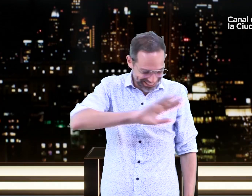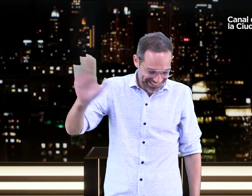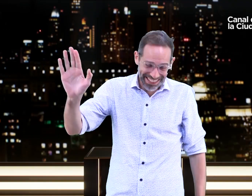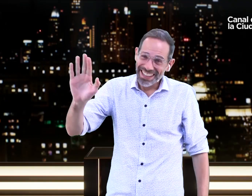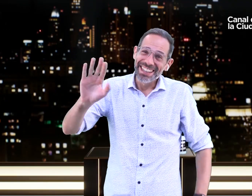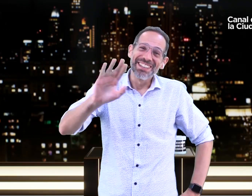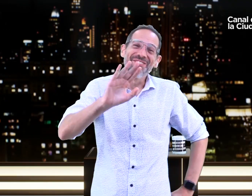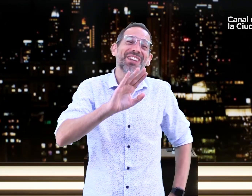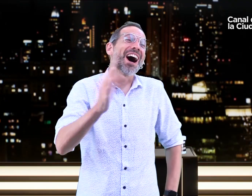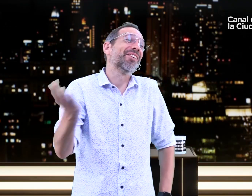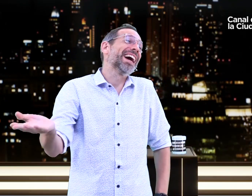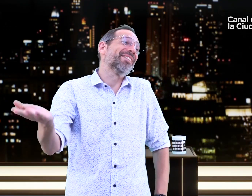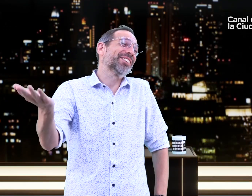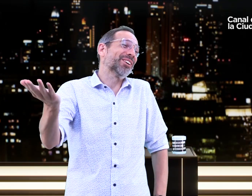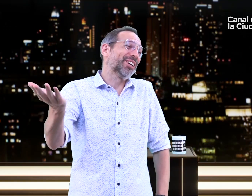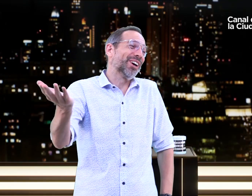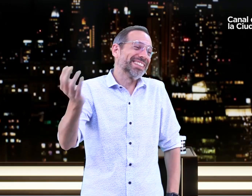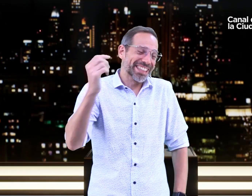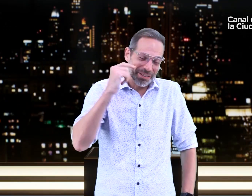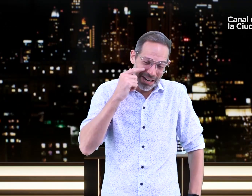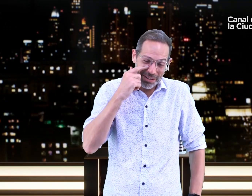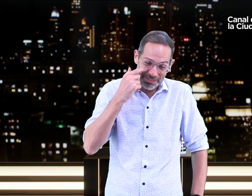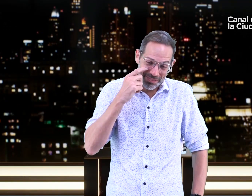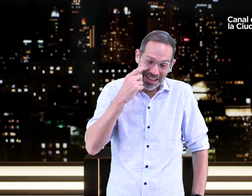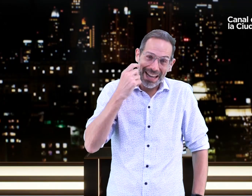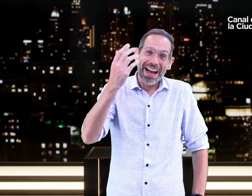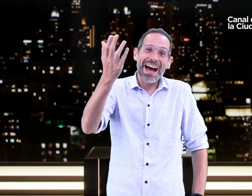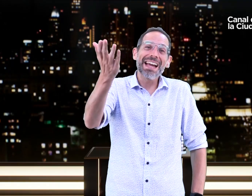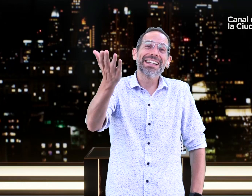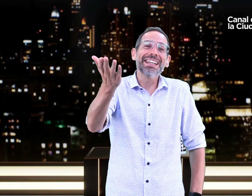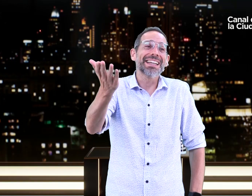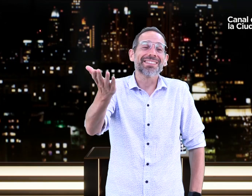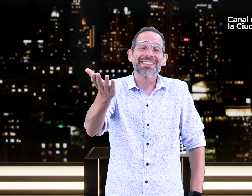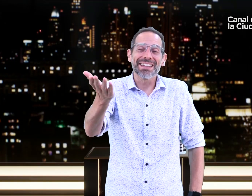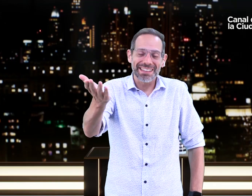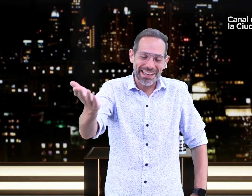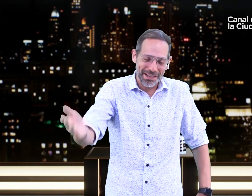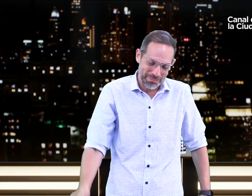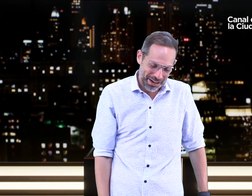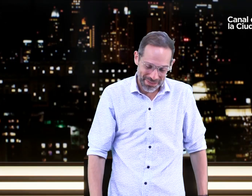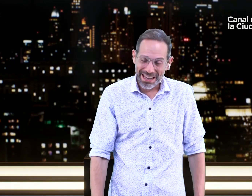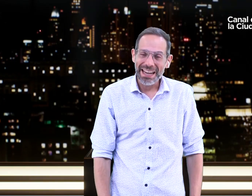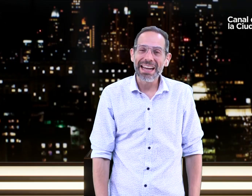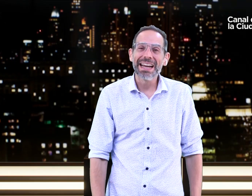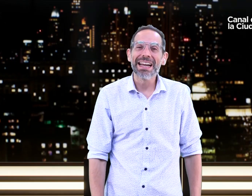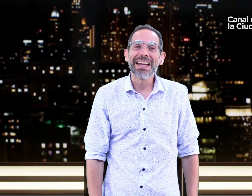Es un maludo. No, bueno, es un montón, chicos, bueno. Hay niñes detrás del...